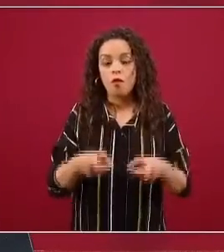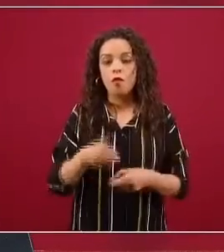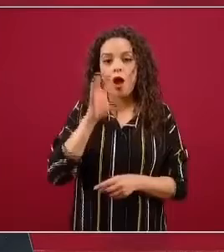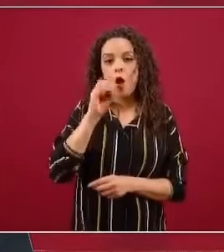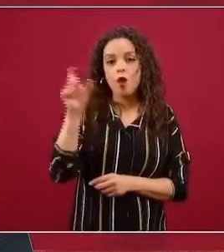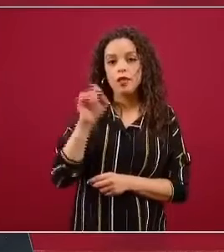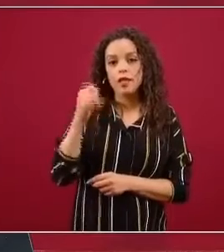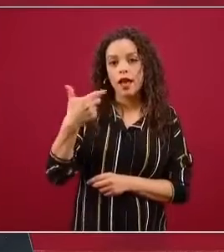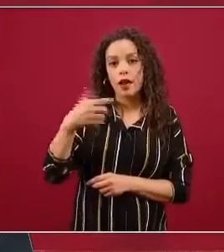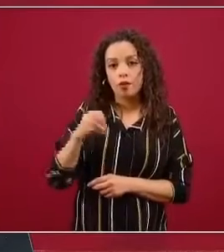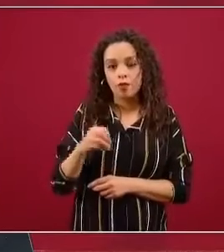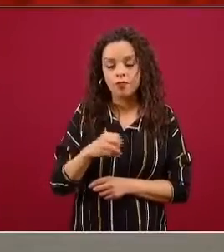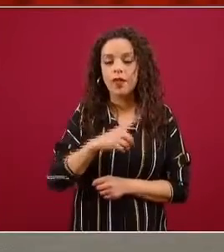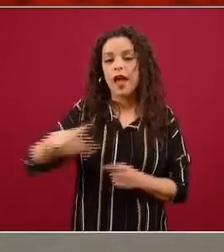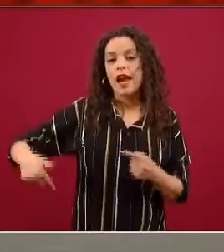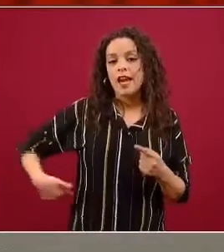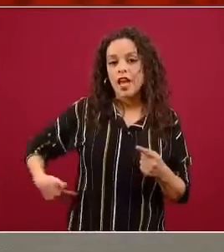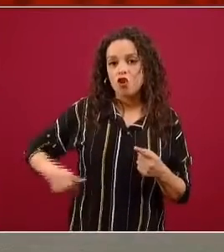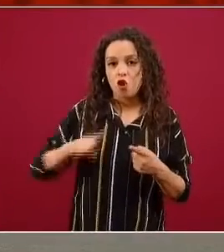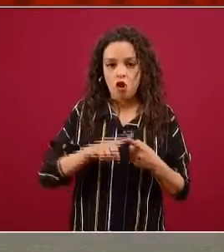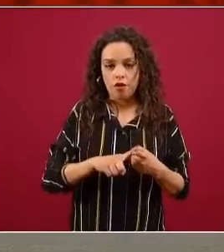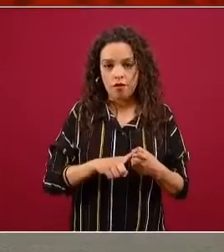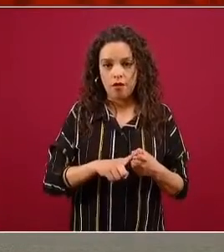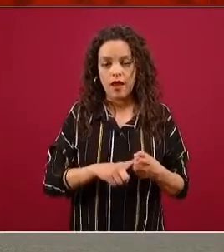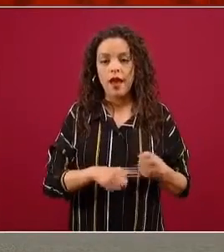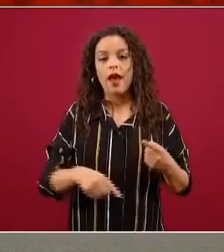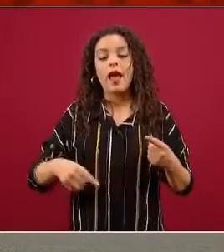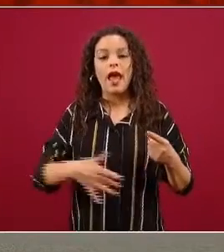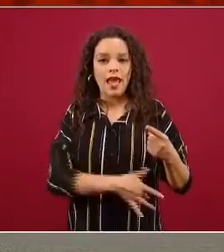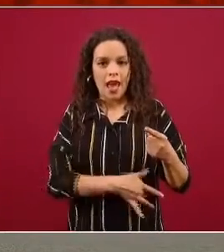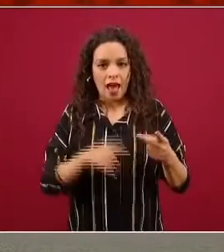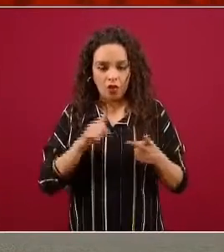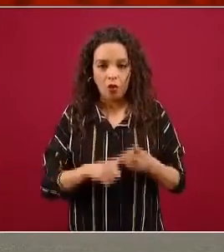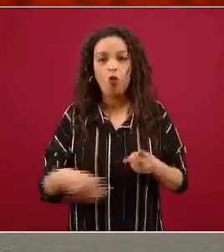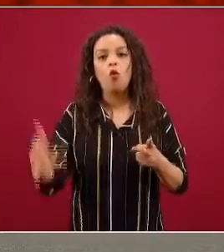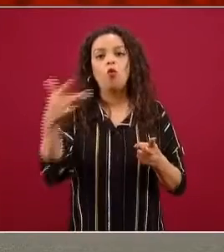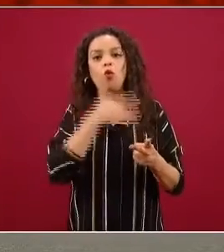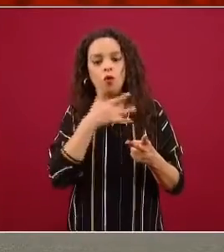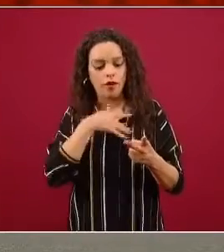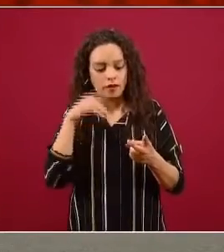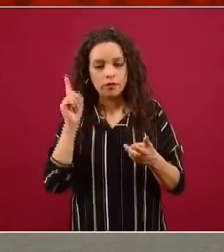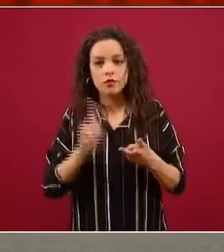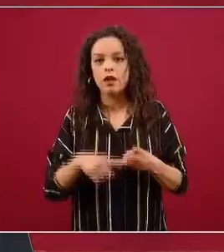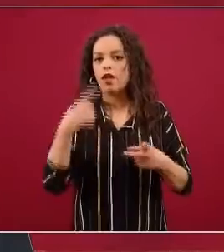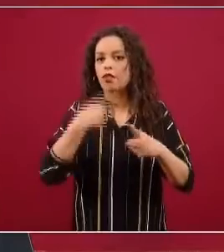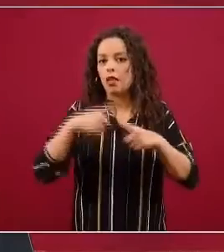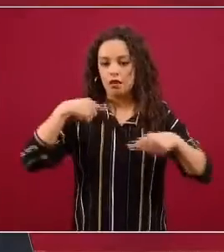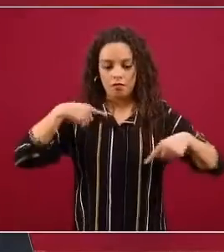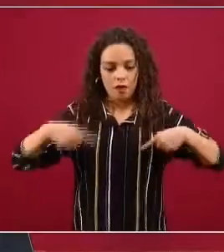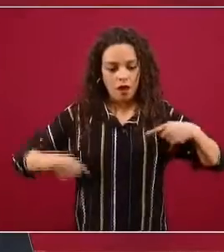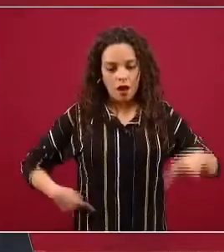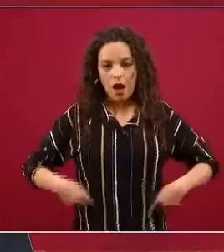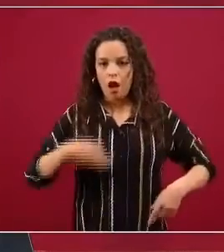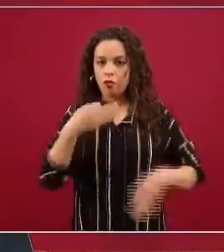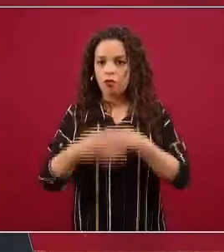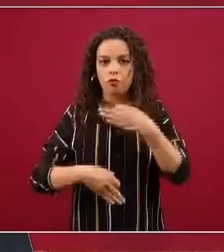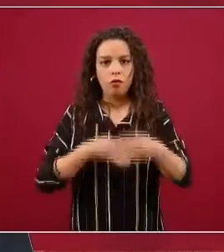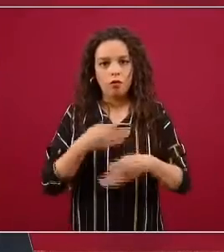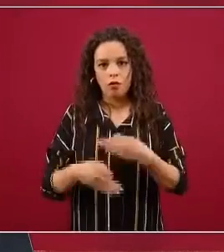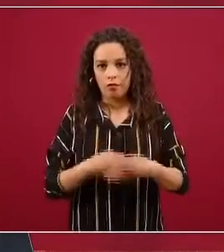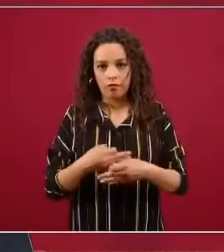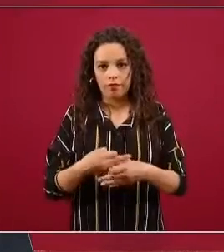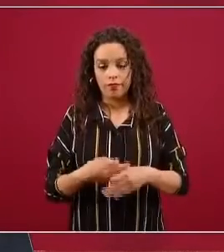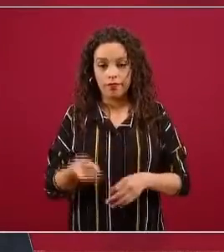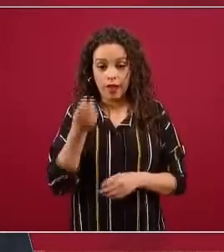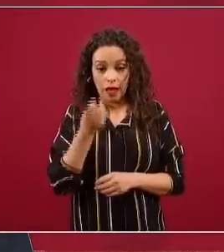el hígado, el corazón, el cerebro, todos los órganos. Este periodo puede